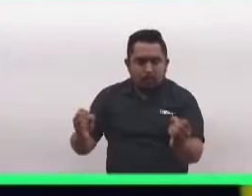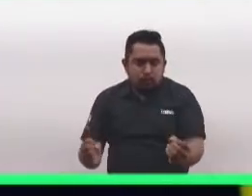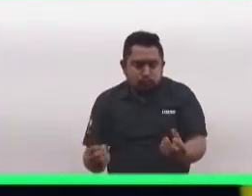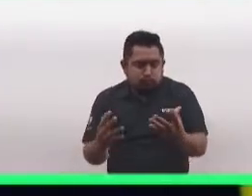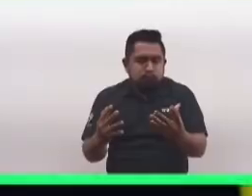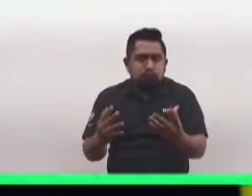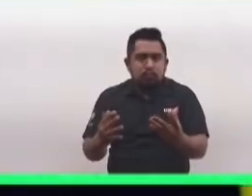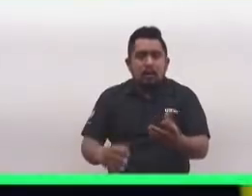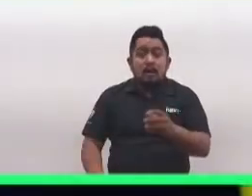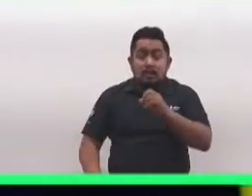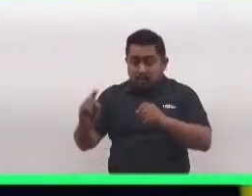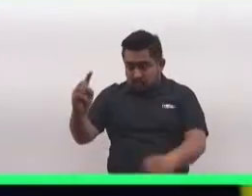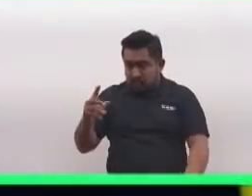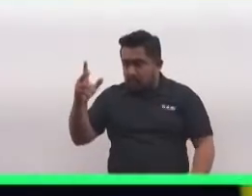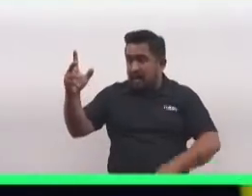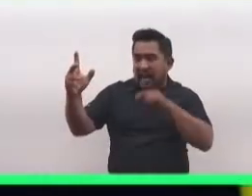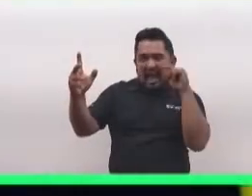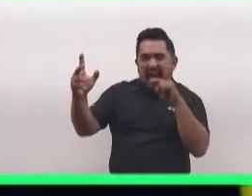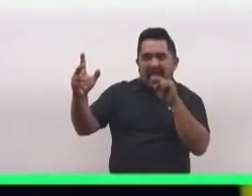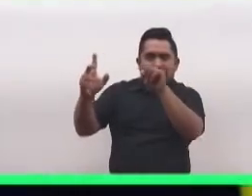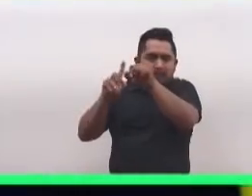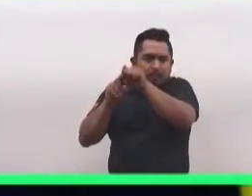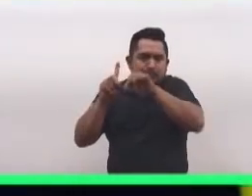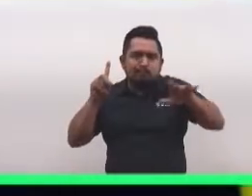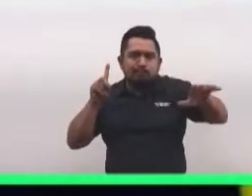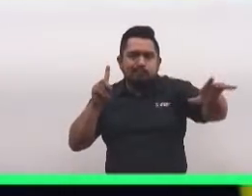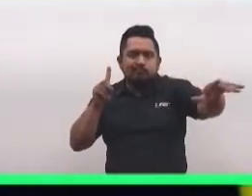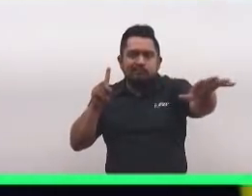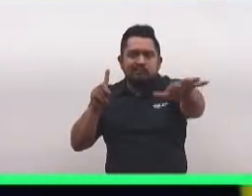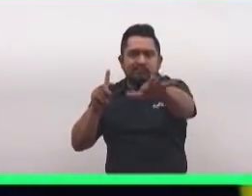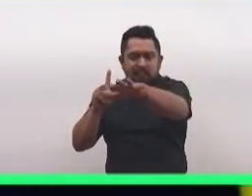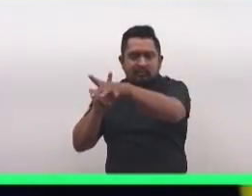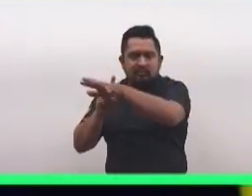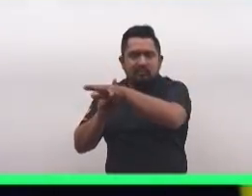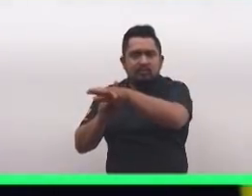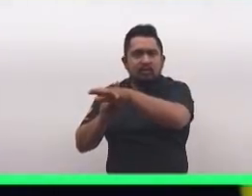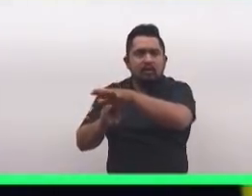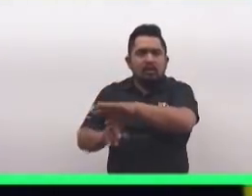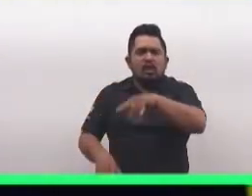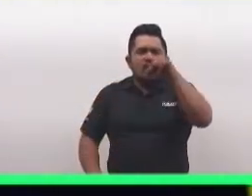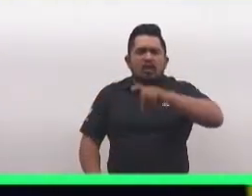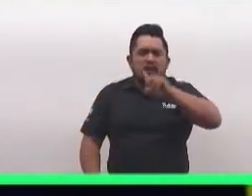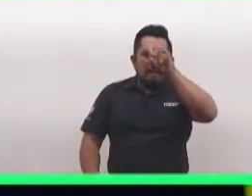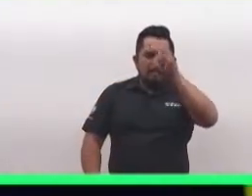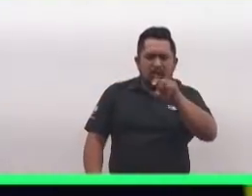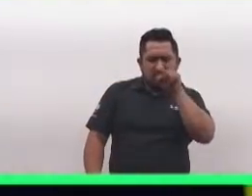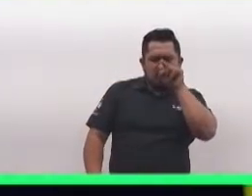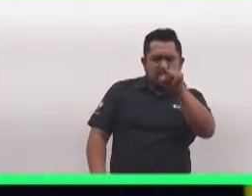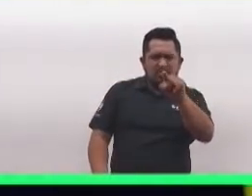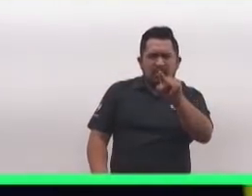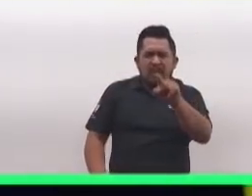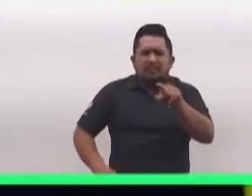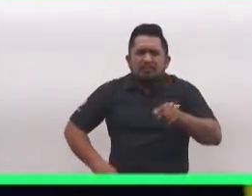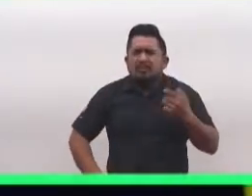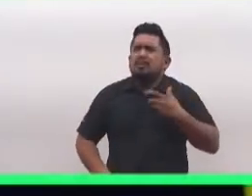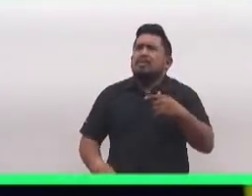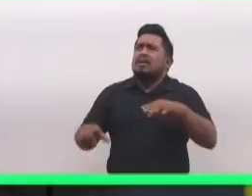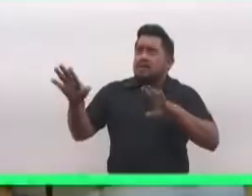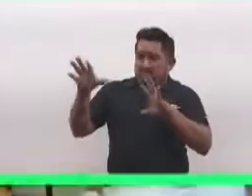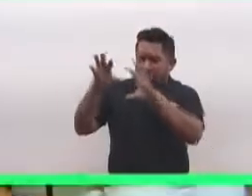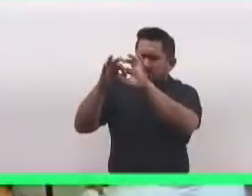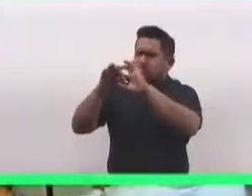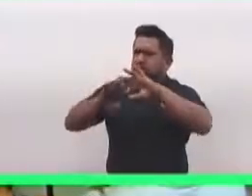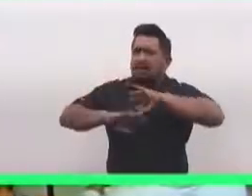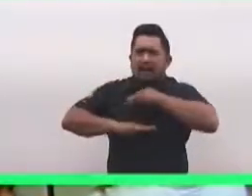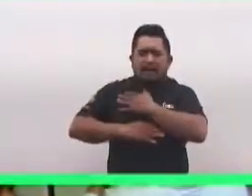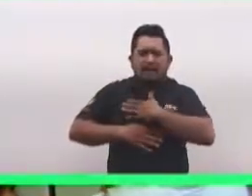cristo es esa luz te pregunto el día de hoy porque no viviré entonces en bendición si le va a dar eso de ese los sueños